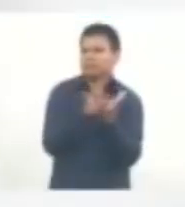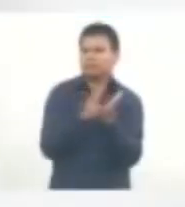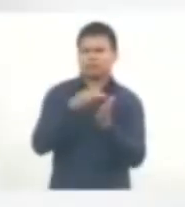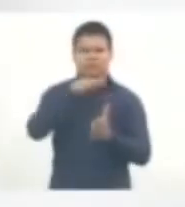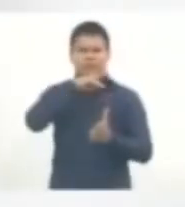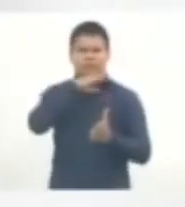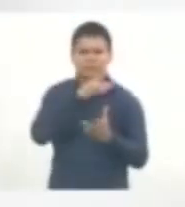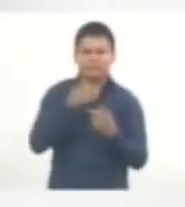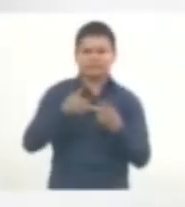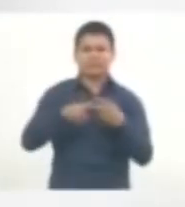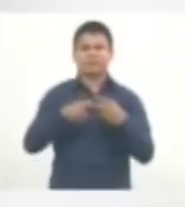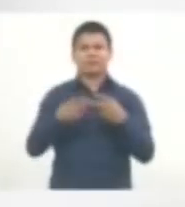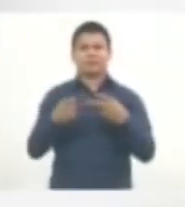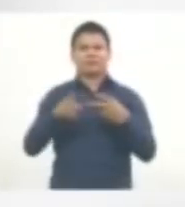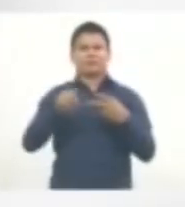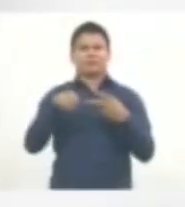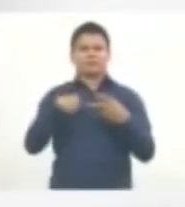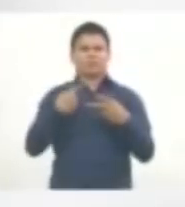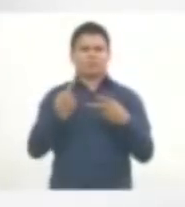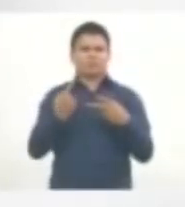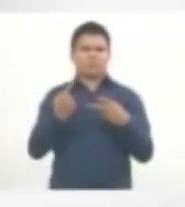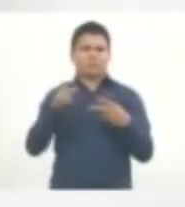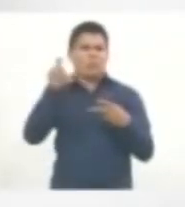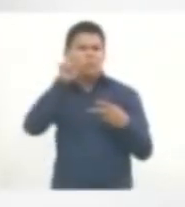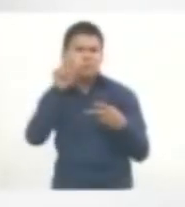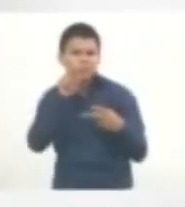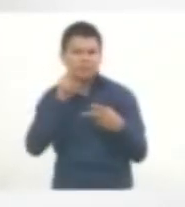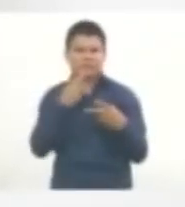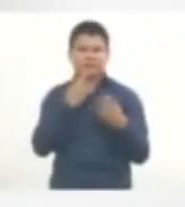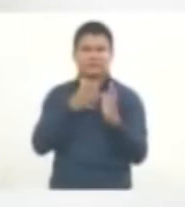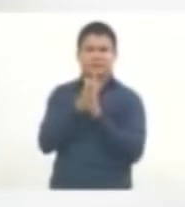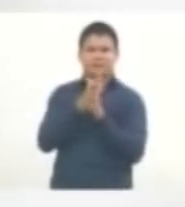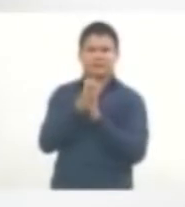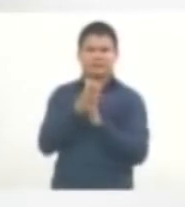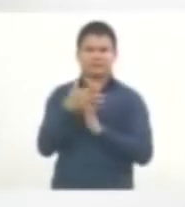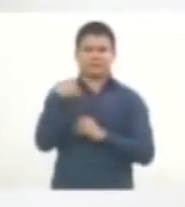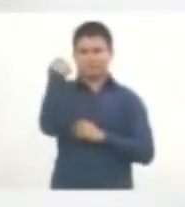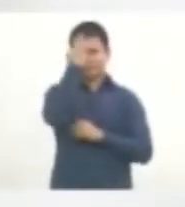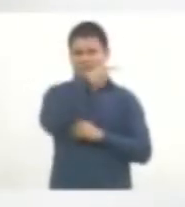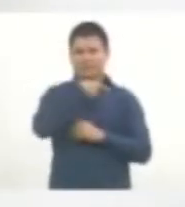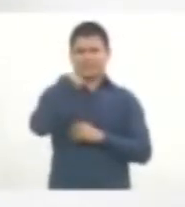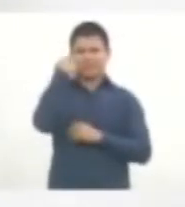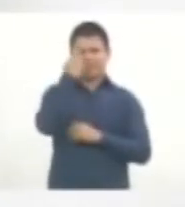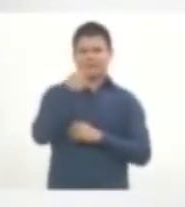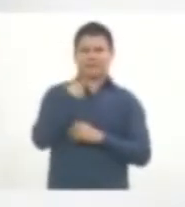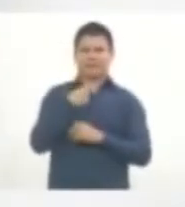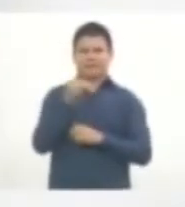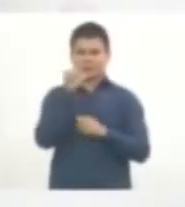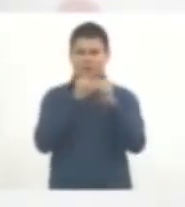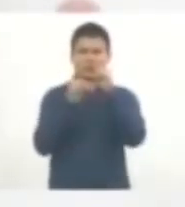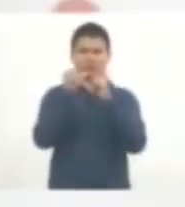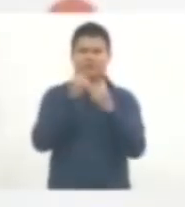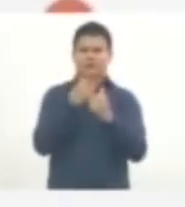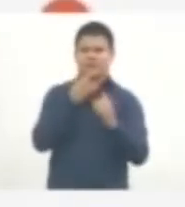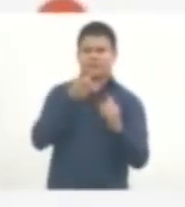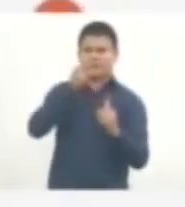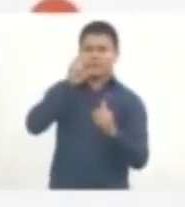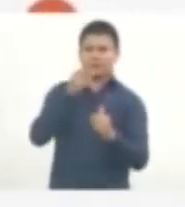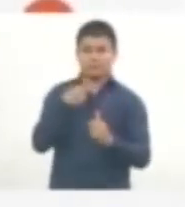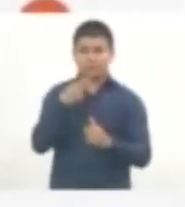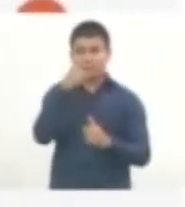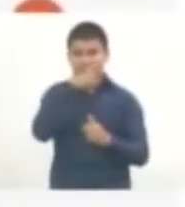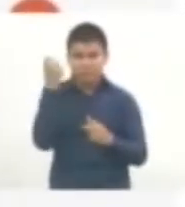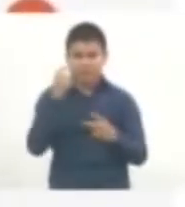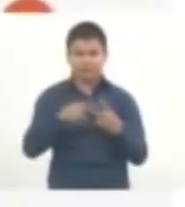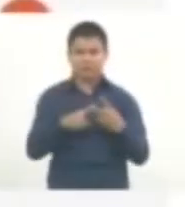comentarios sexuales e indirectas. Se cree que está linda, pero tiene la cara como un bagre tomando aguardiente caliente. Ella no es fea, que